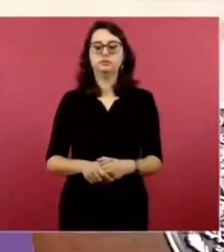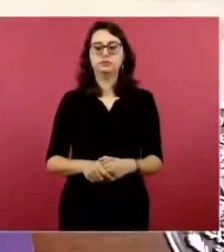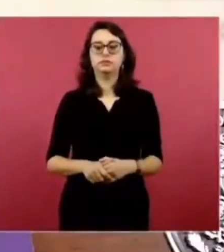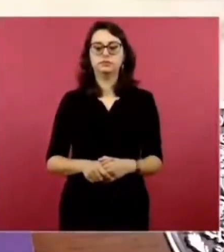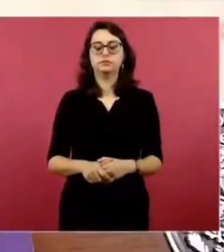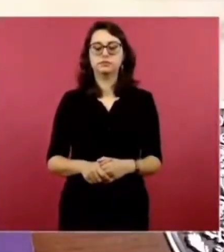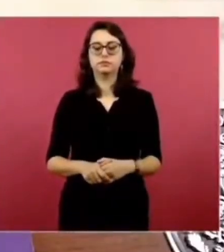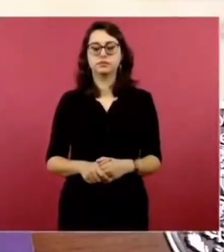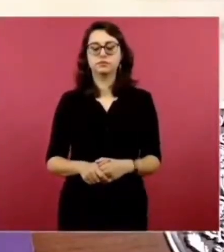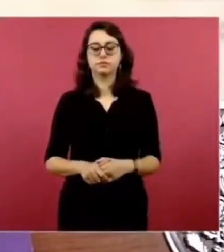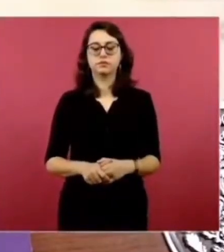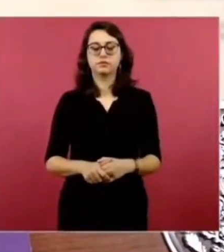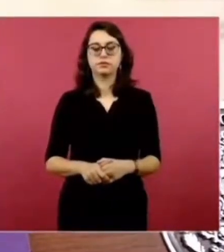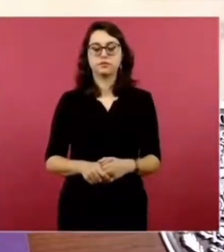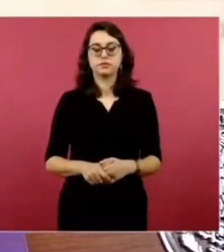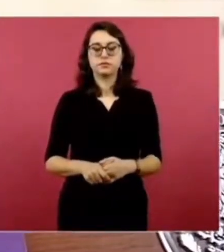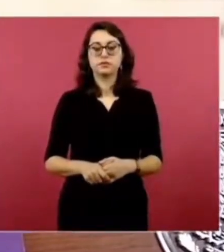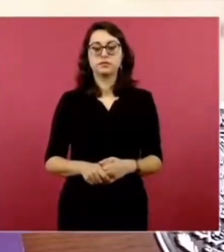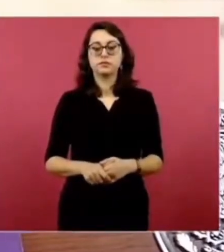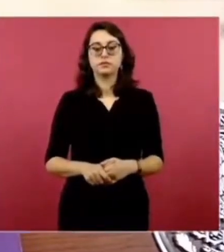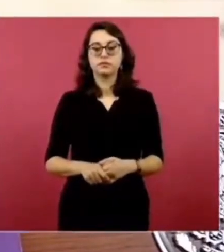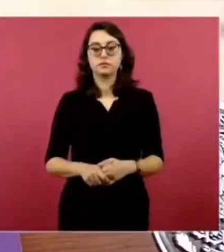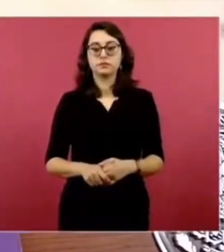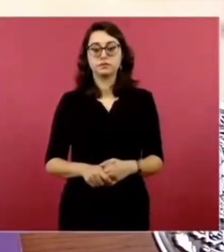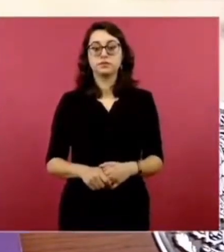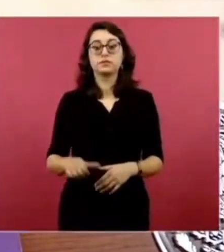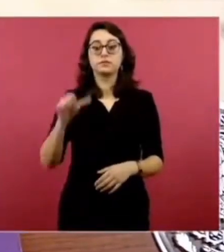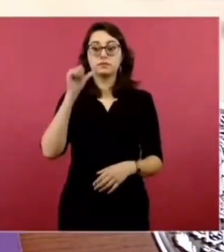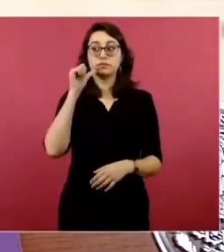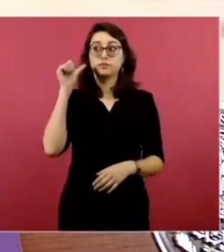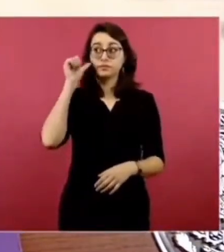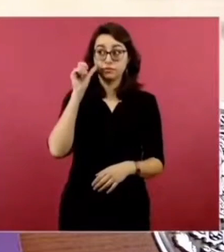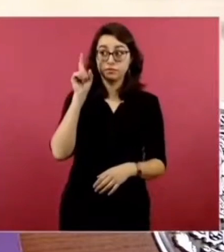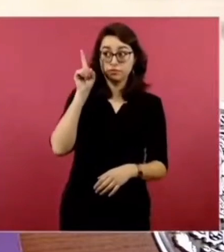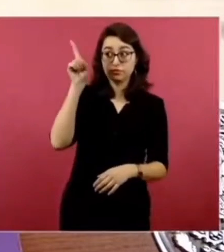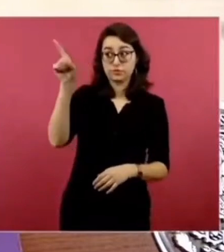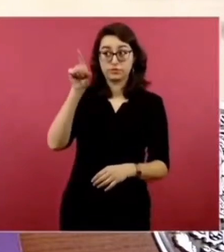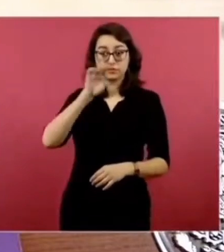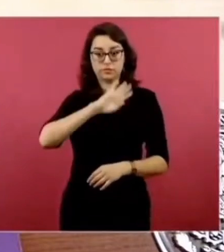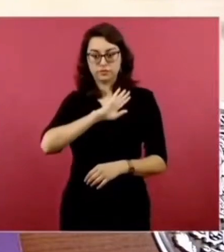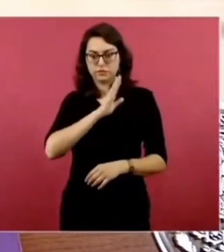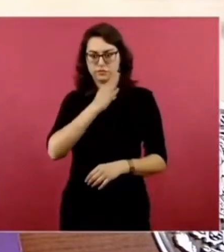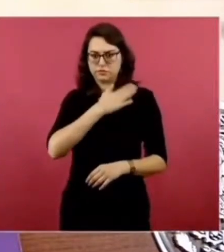lo que sucedió ayer en España.